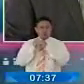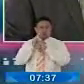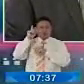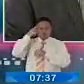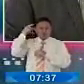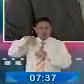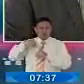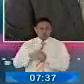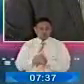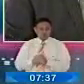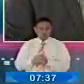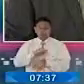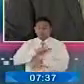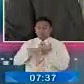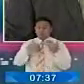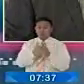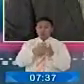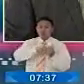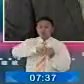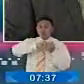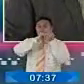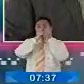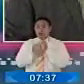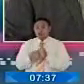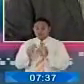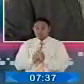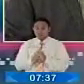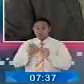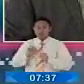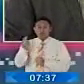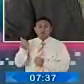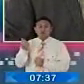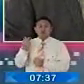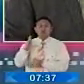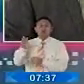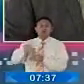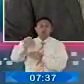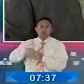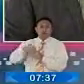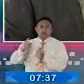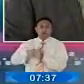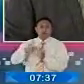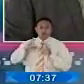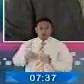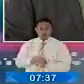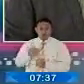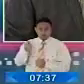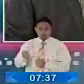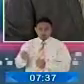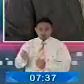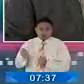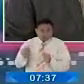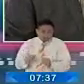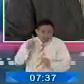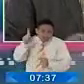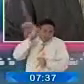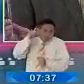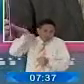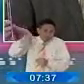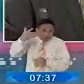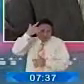gobierno a reestructurar y a reorientar los fondos tendrán que irse primero a los temas sanitarios, es lo más elemental después de haber atravesado